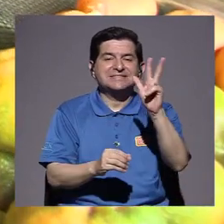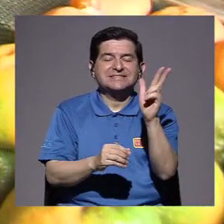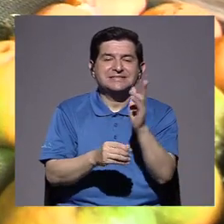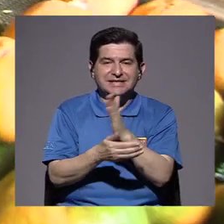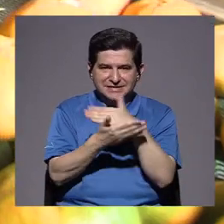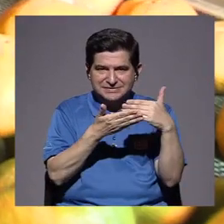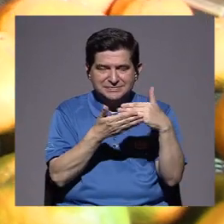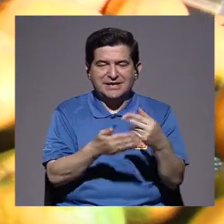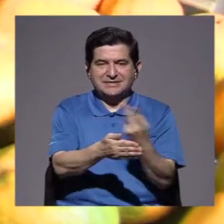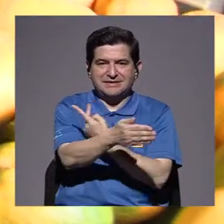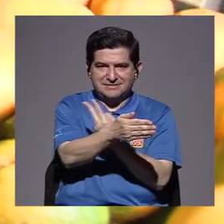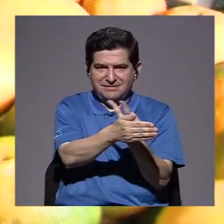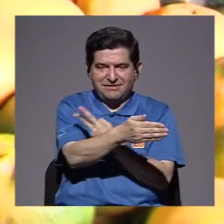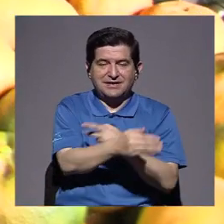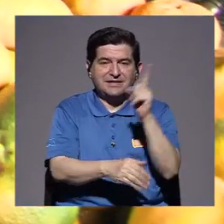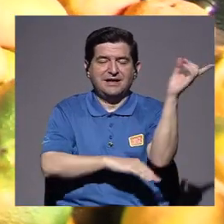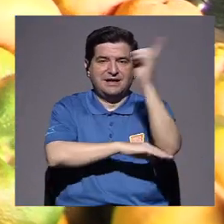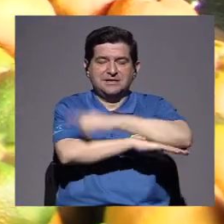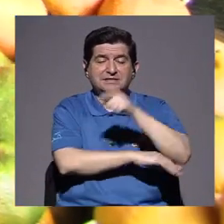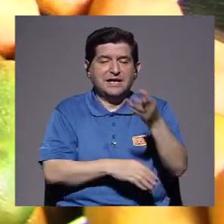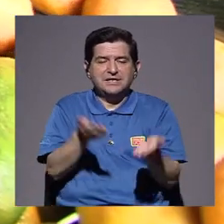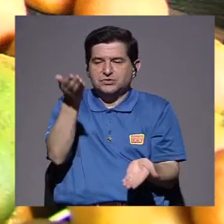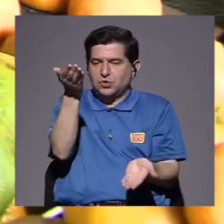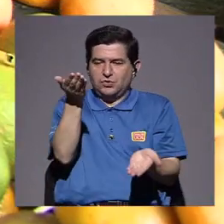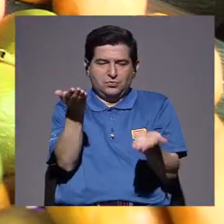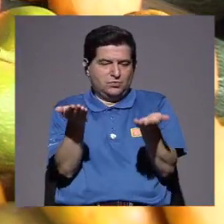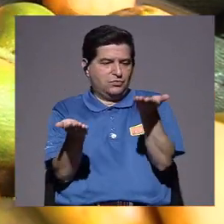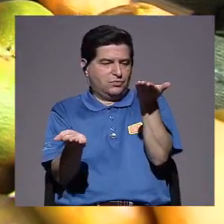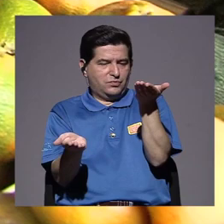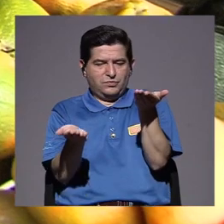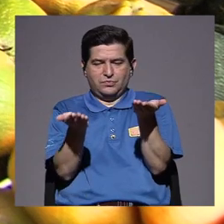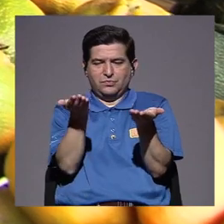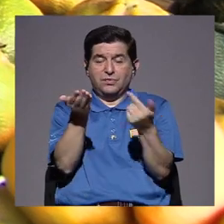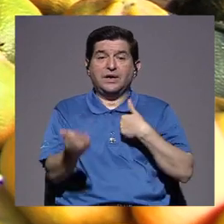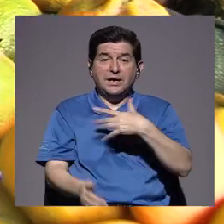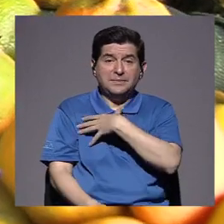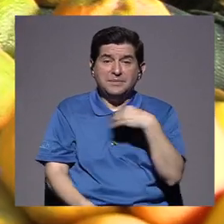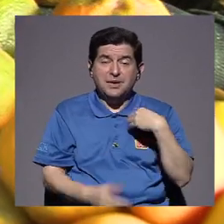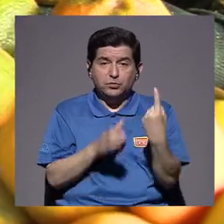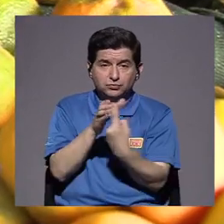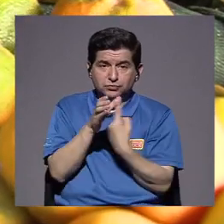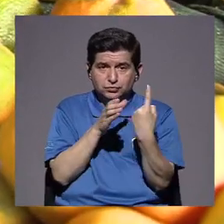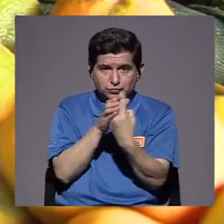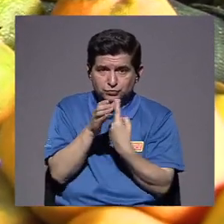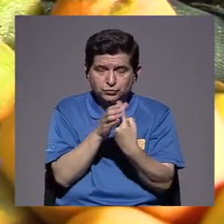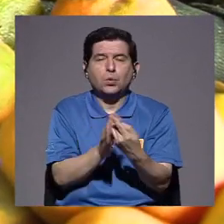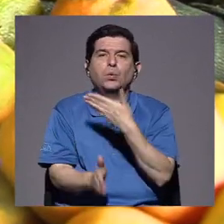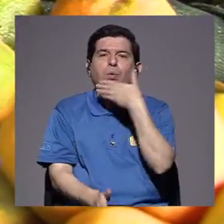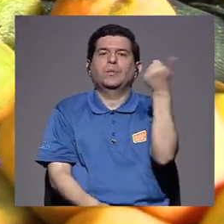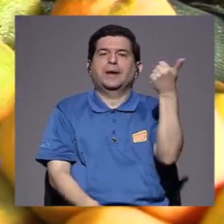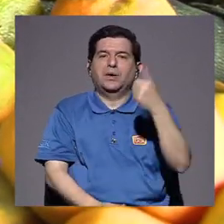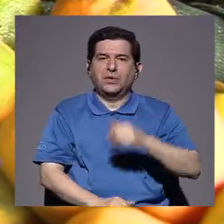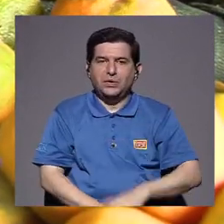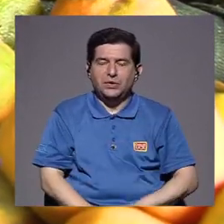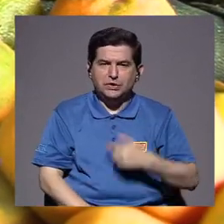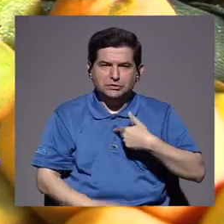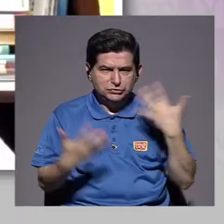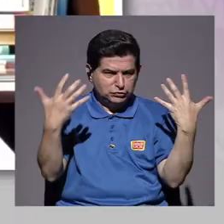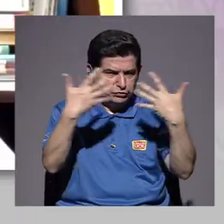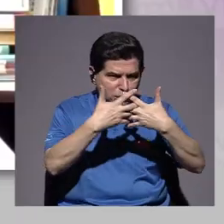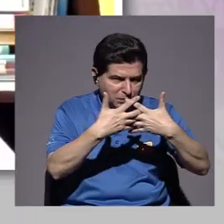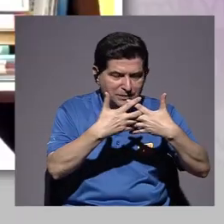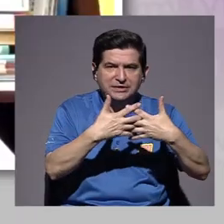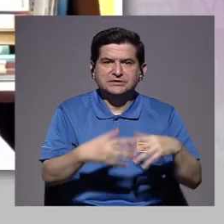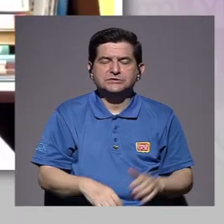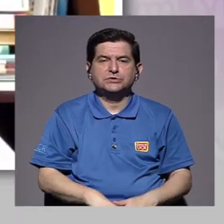3 porciones de vegetales al día. Eso hace un balance. Por ejemplo, si a mí me gustan los batidos, lo mejor es